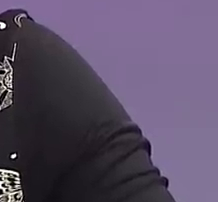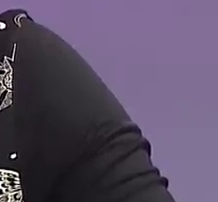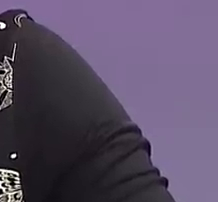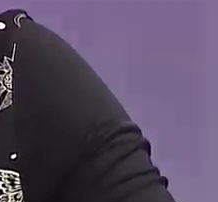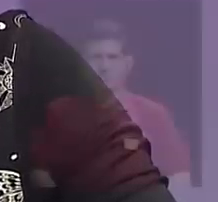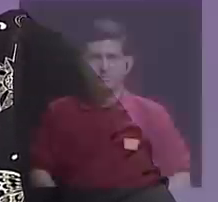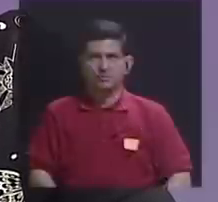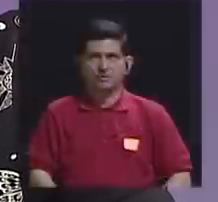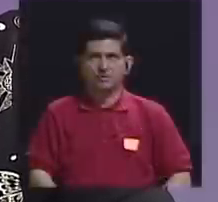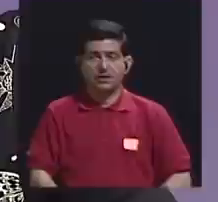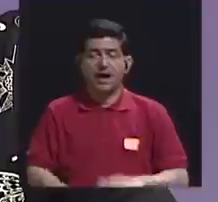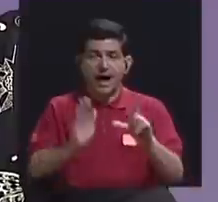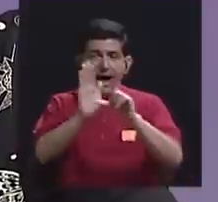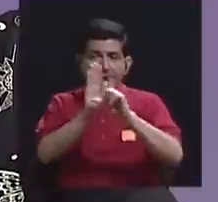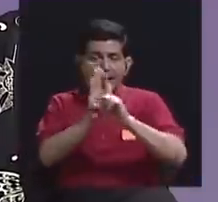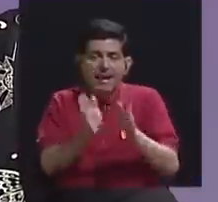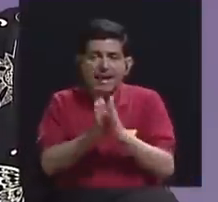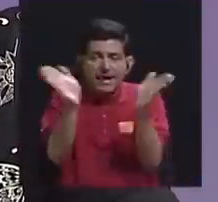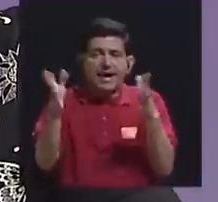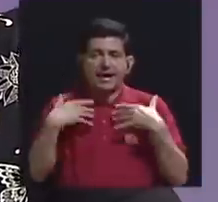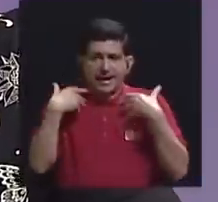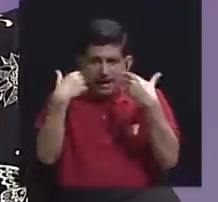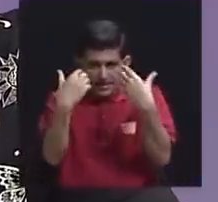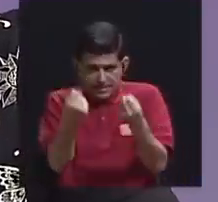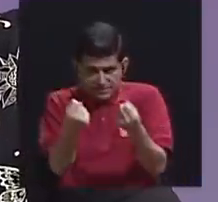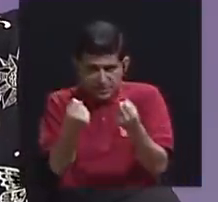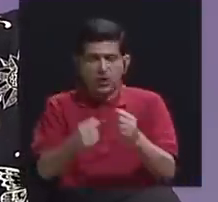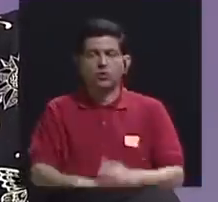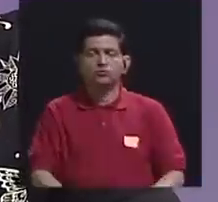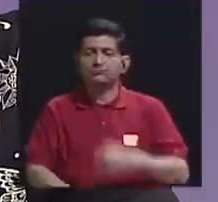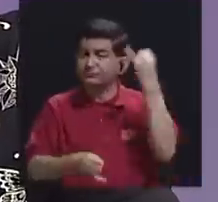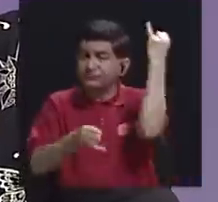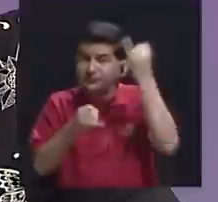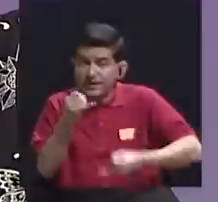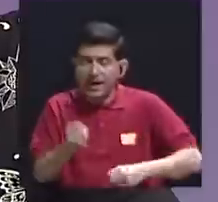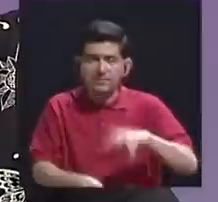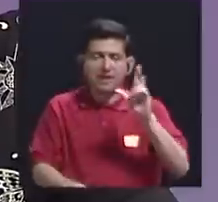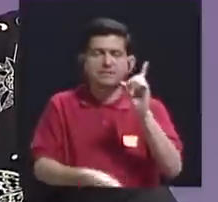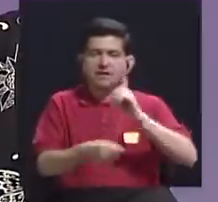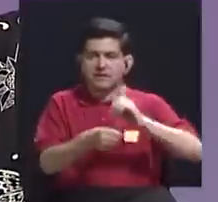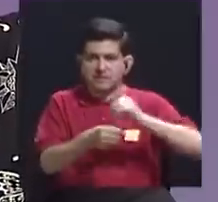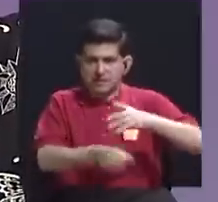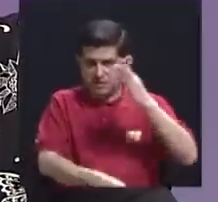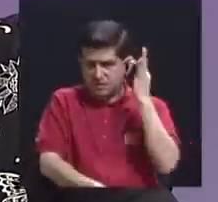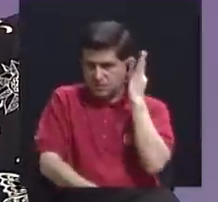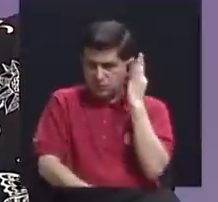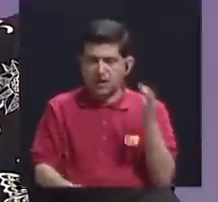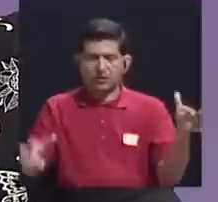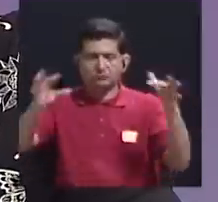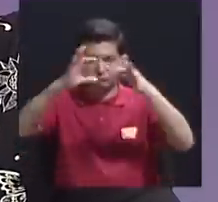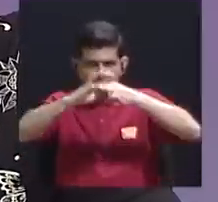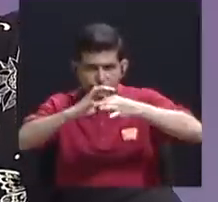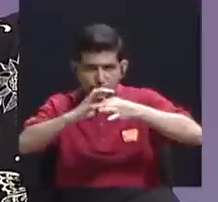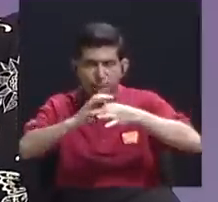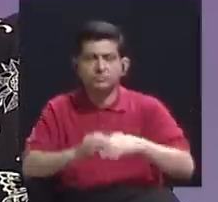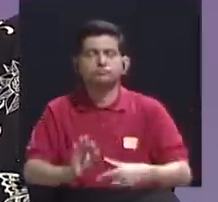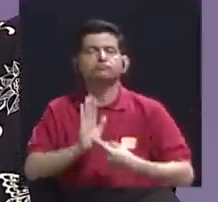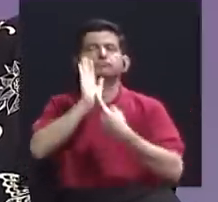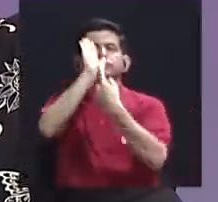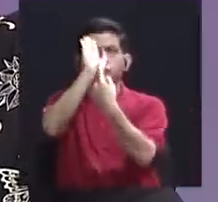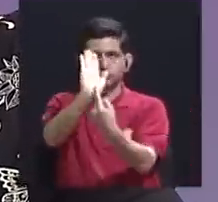ley general de salud que finalmente tres diputadas se unieron para